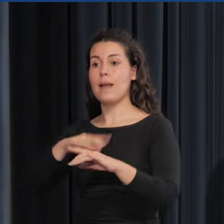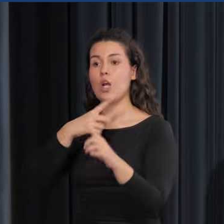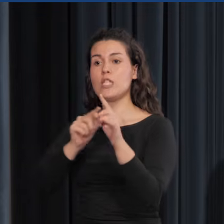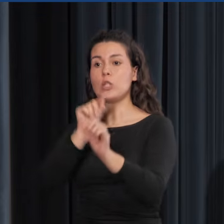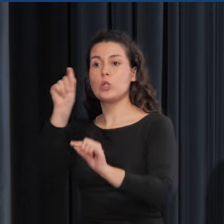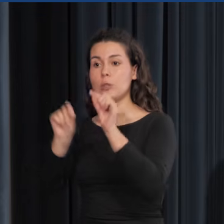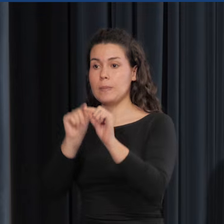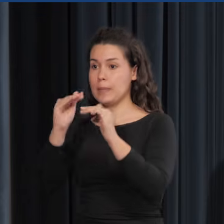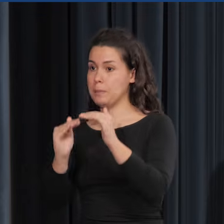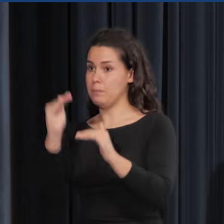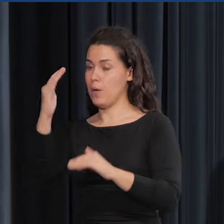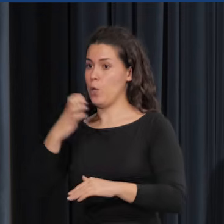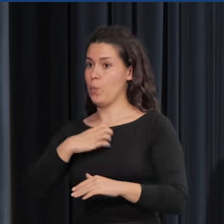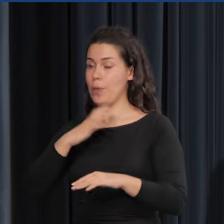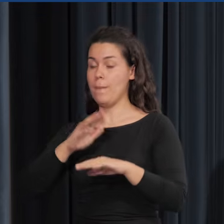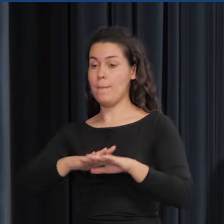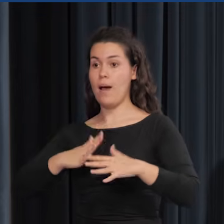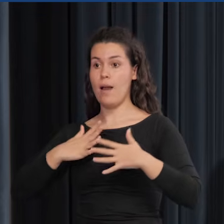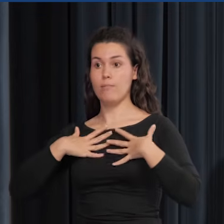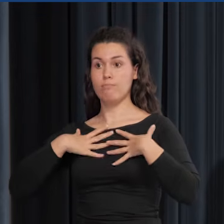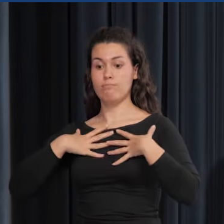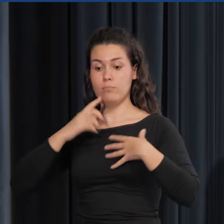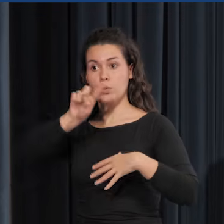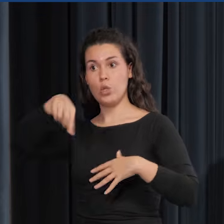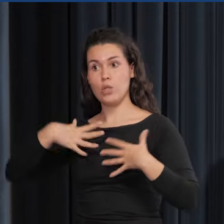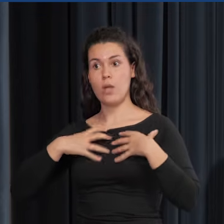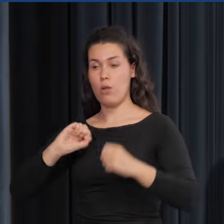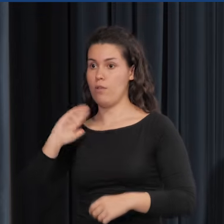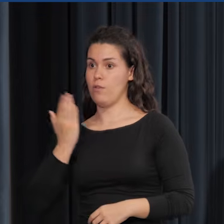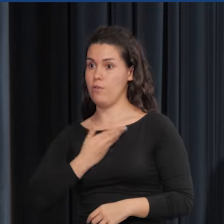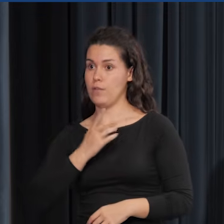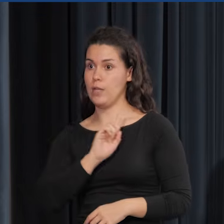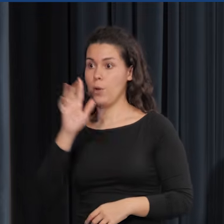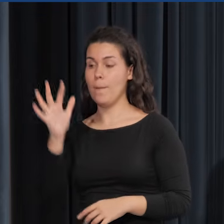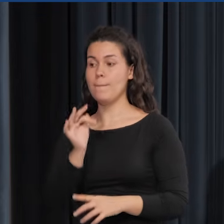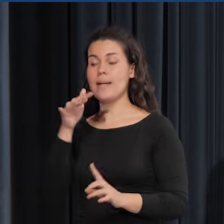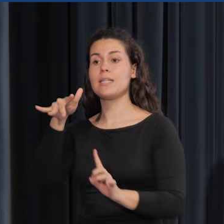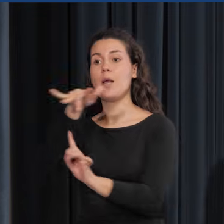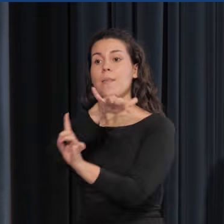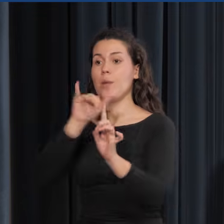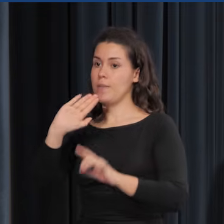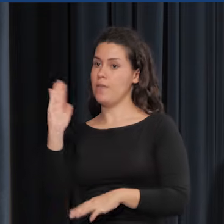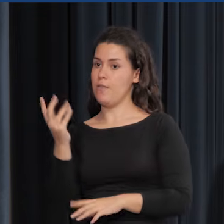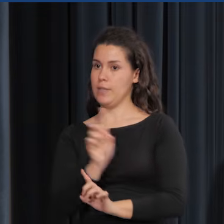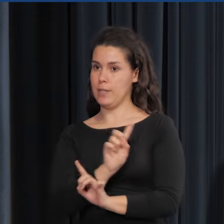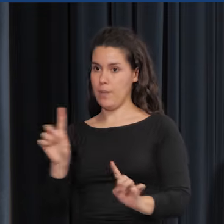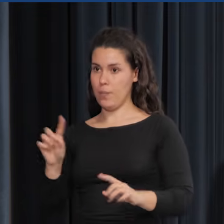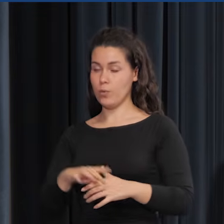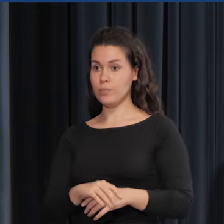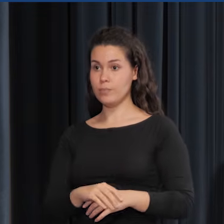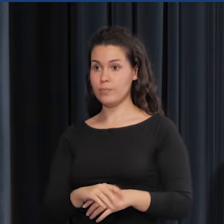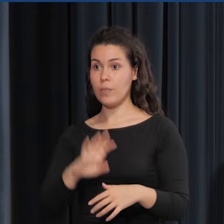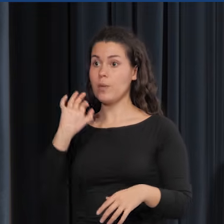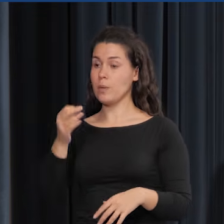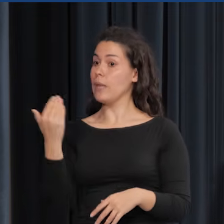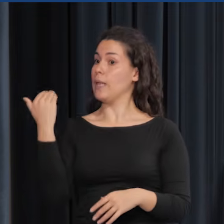salud o que no afecte al medio ambiente. El año pasado se ha actualizado esta normativa y ha disminuido esos umbrales, que van a